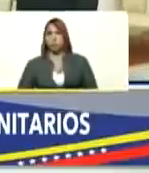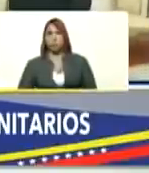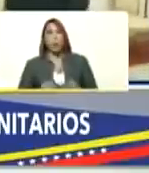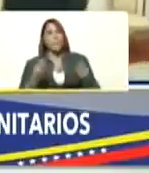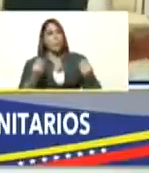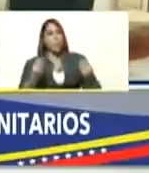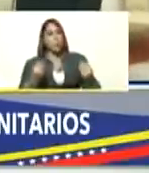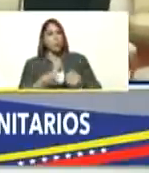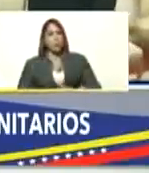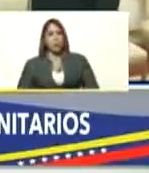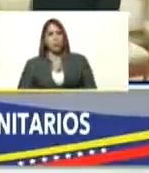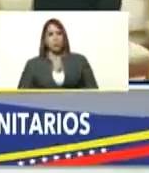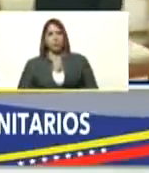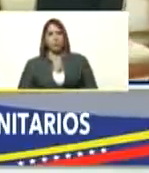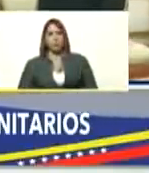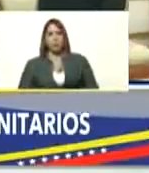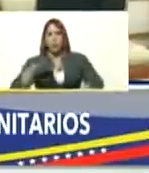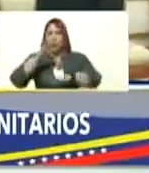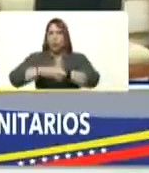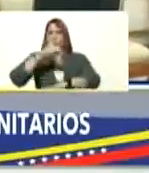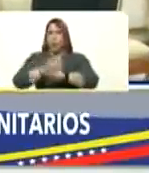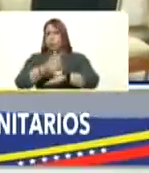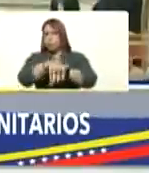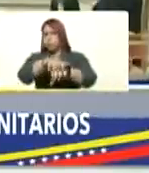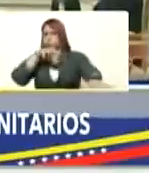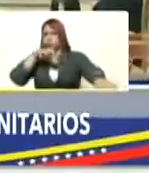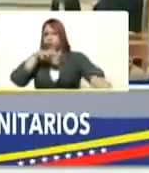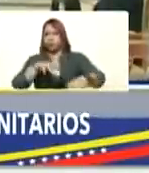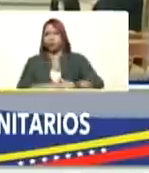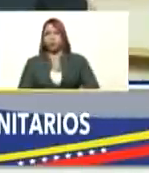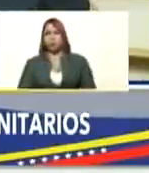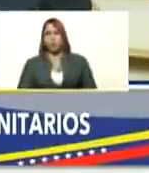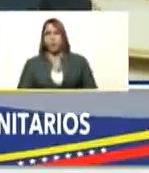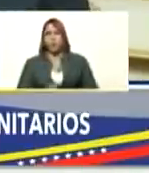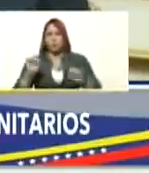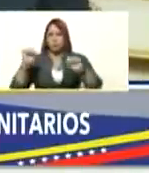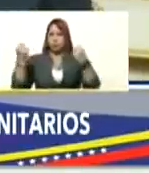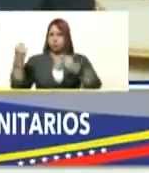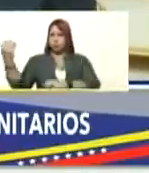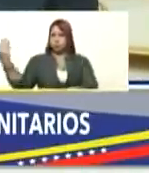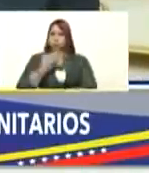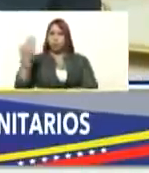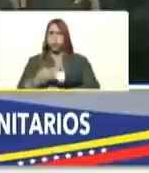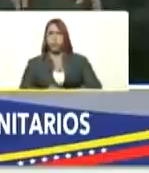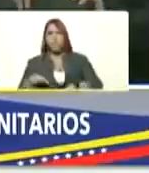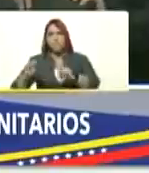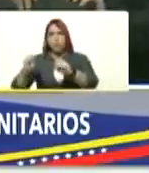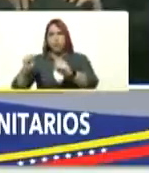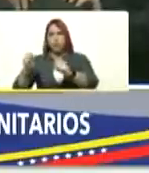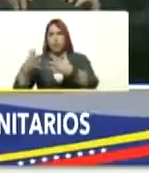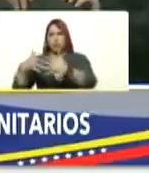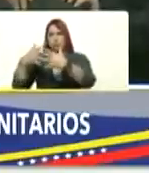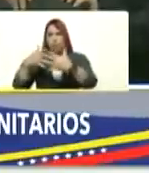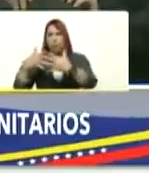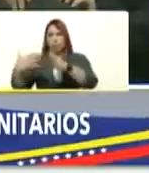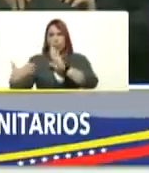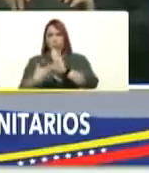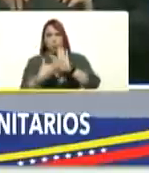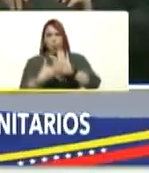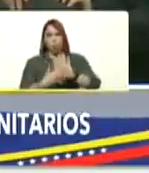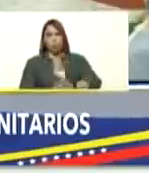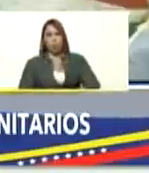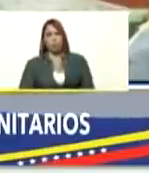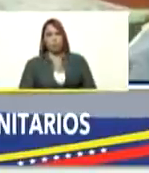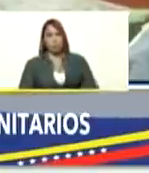muchas provocadas o en su mayoría por el bloqueo y las sanciones imperialistas promovidos por el